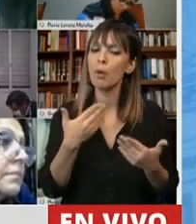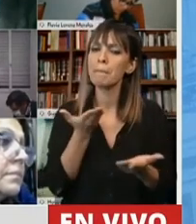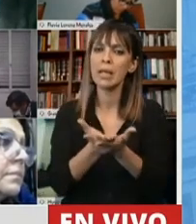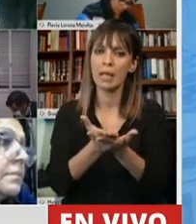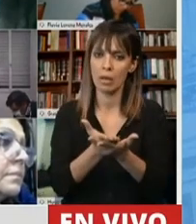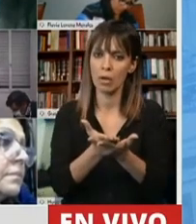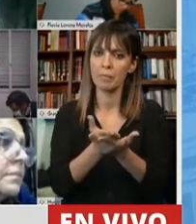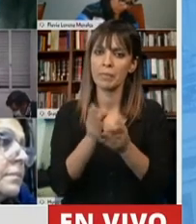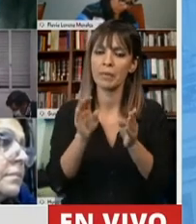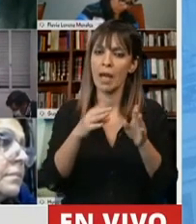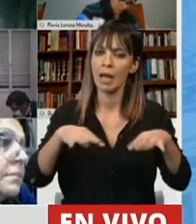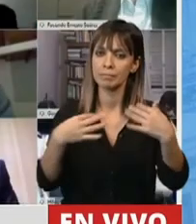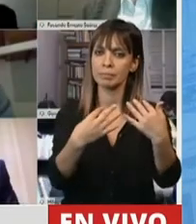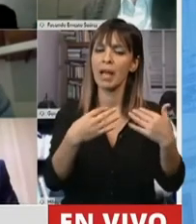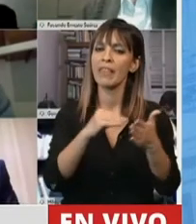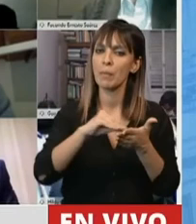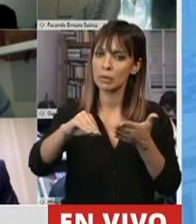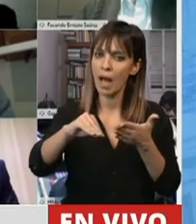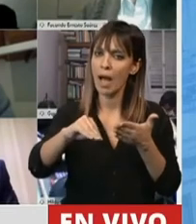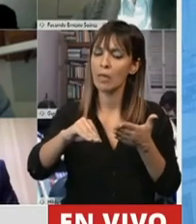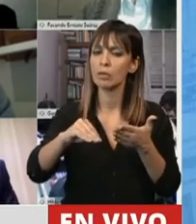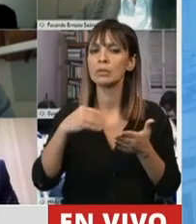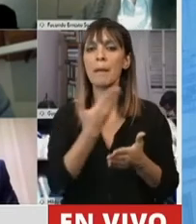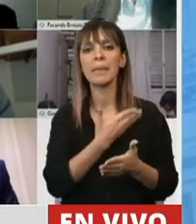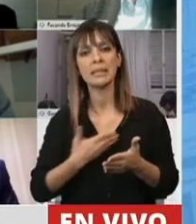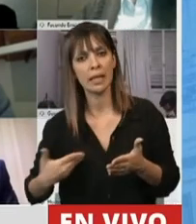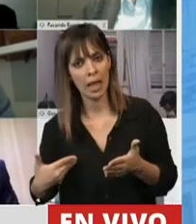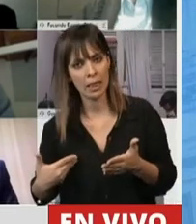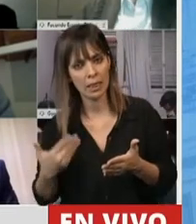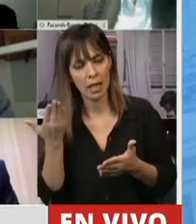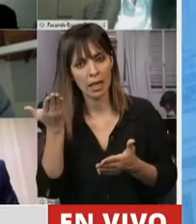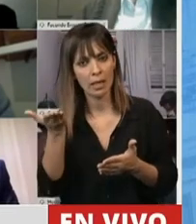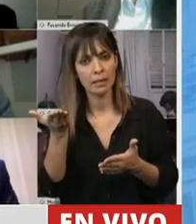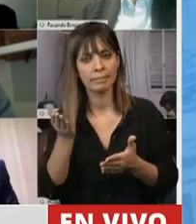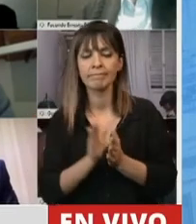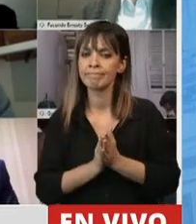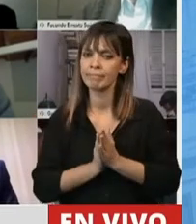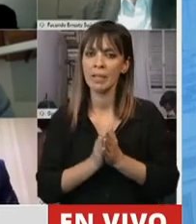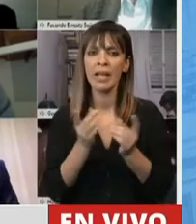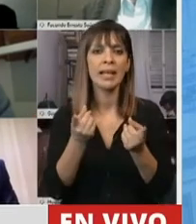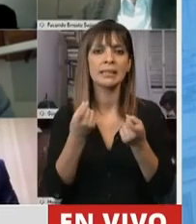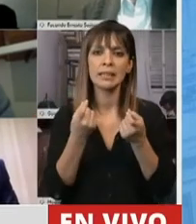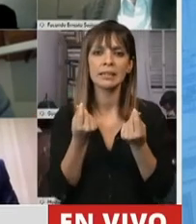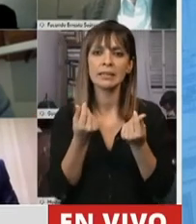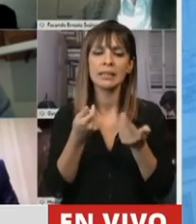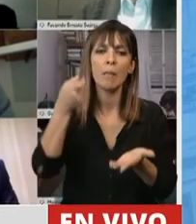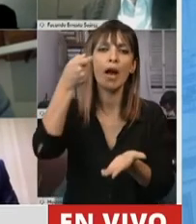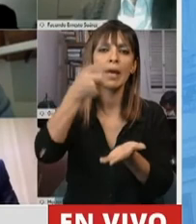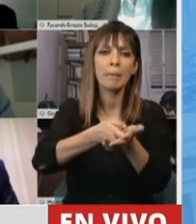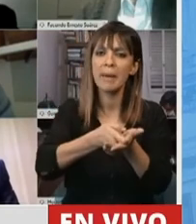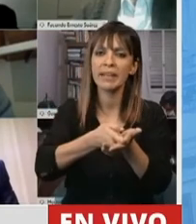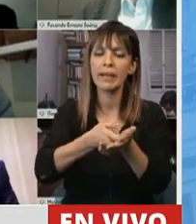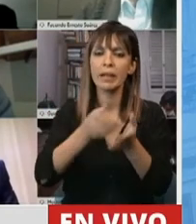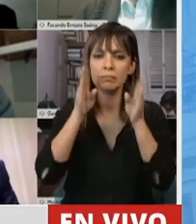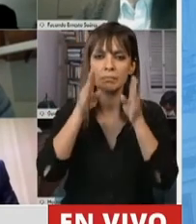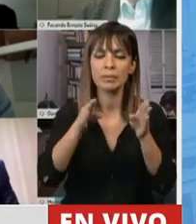pedir a la Cámara de Diputados, a nuestro presidente, Necesitamos invertir en